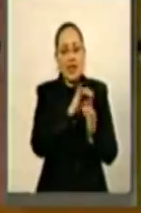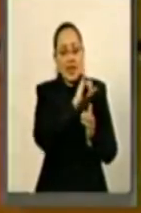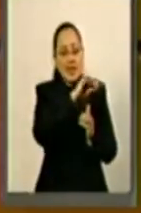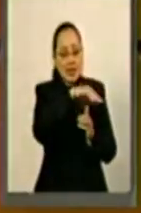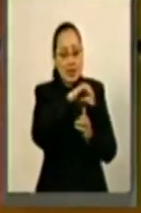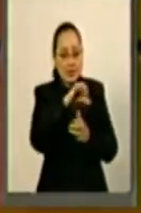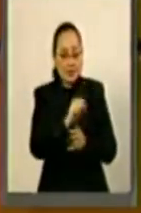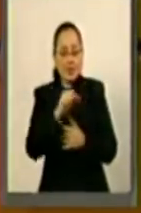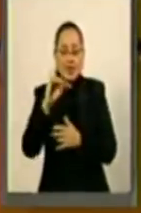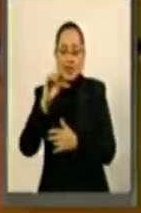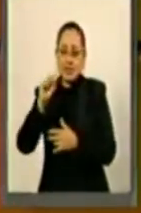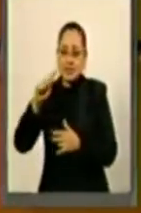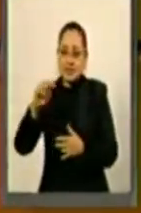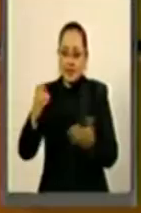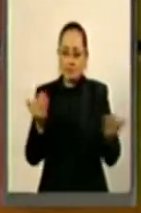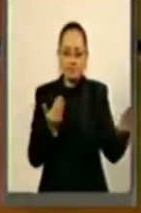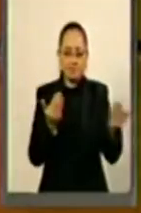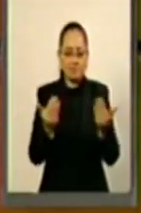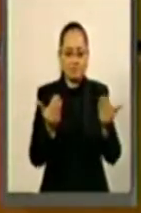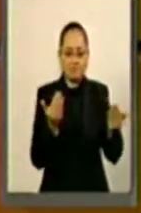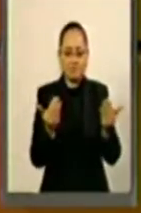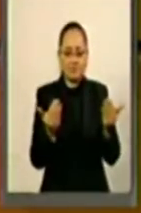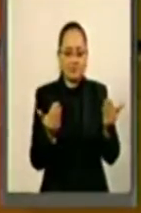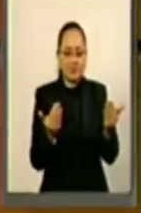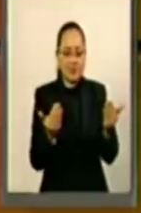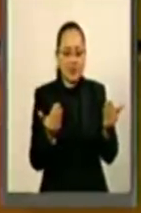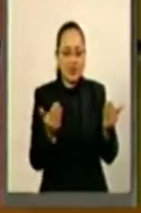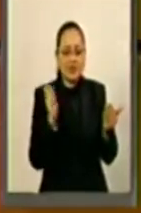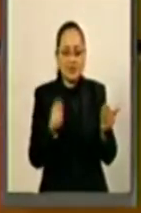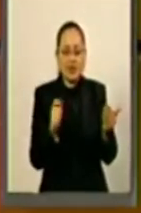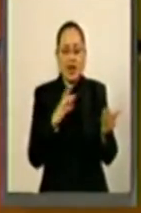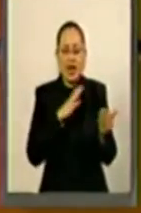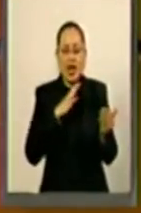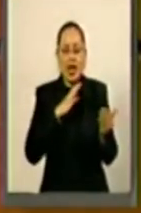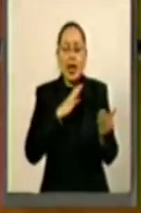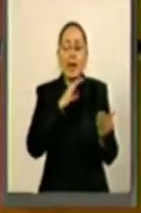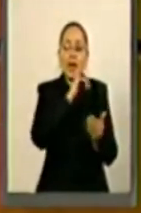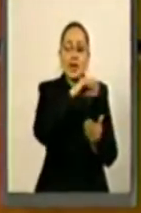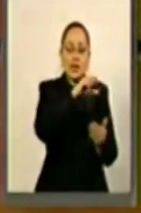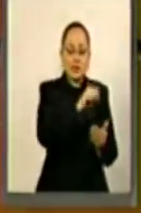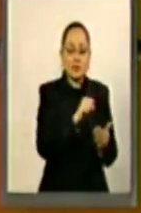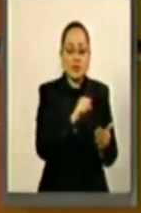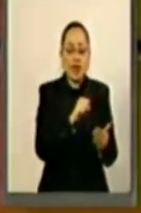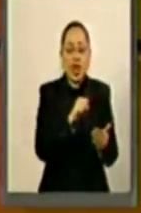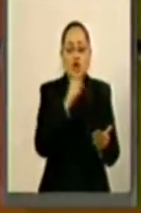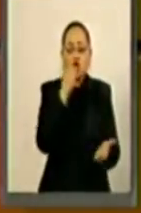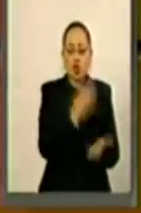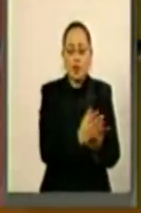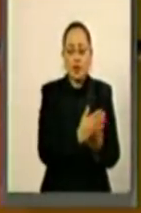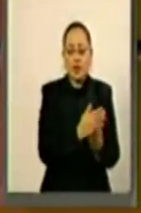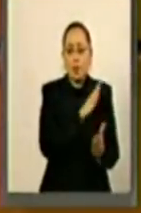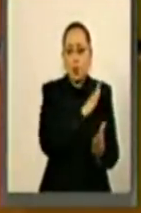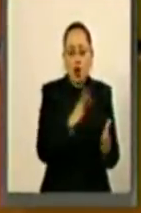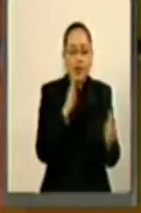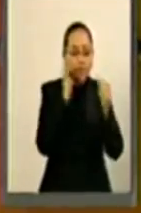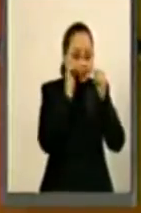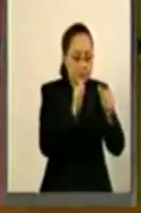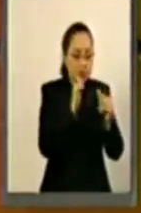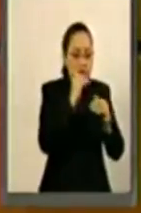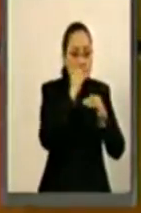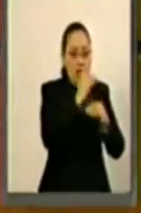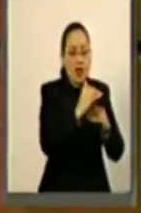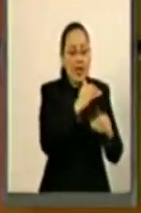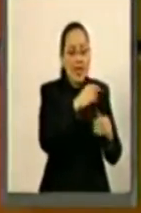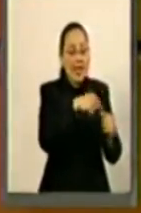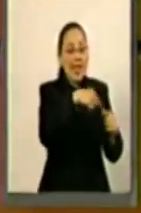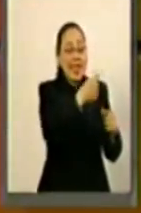IMSS, porque en el seguro social solamente se les puede atender a las niñas